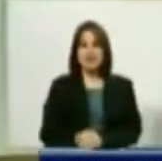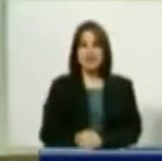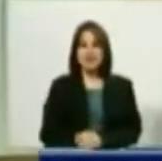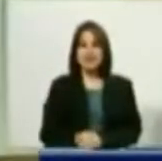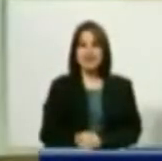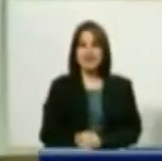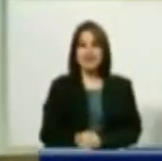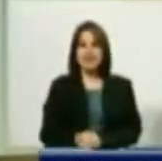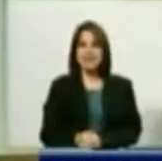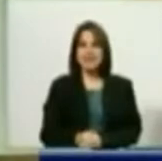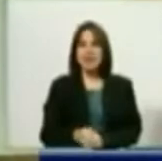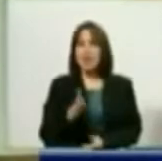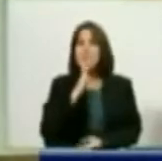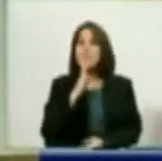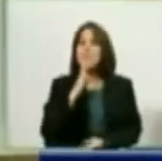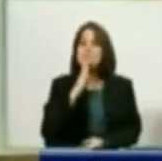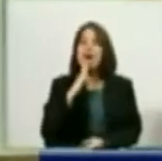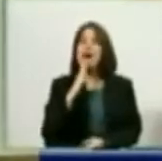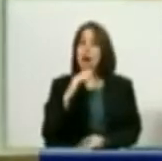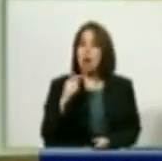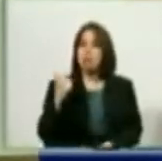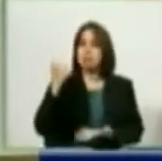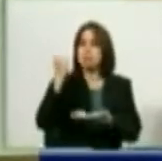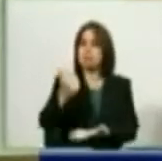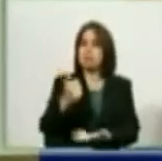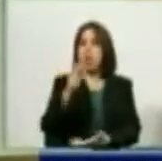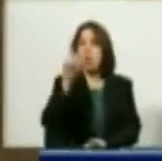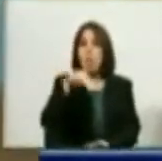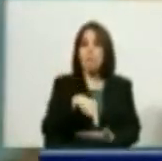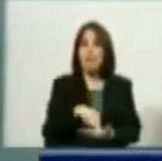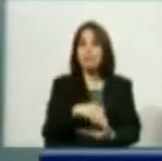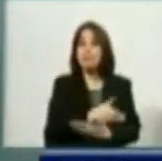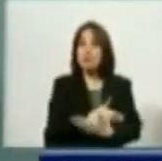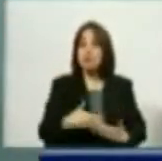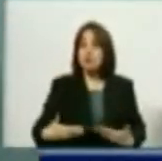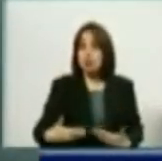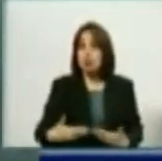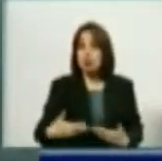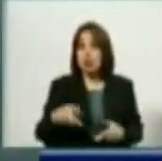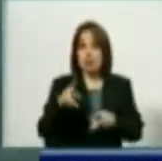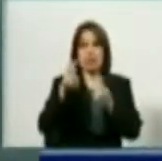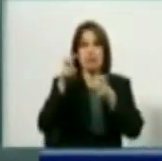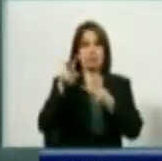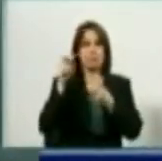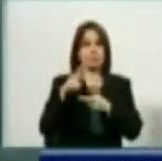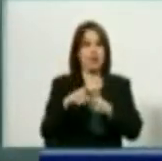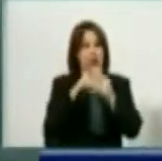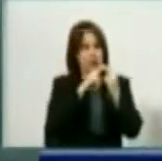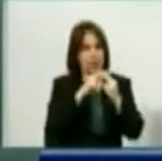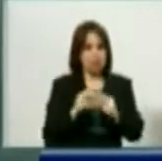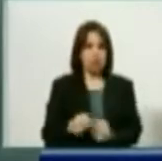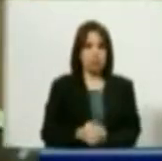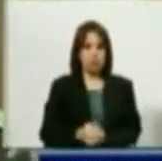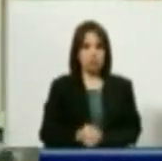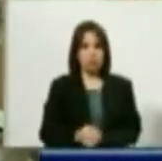banca pública otorgó otorga más de dos mil millones de bolívares en créditos al sector hotelero